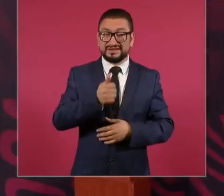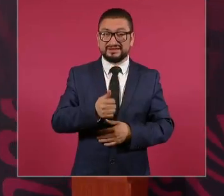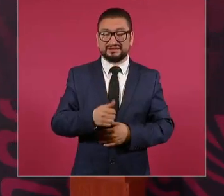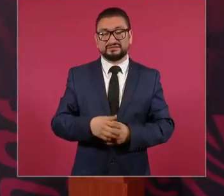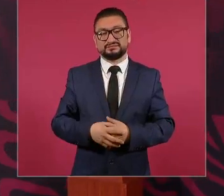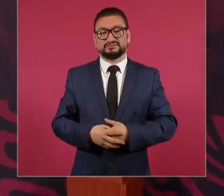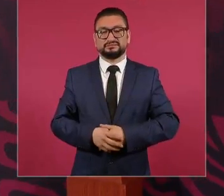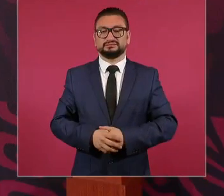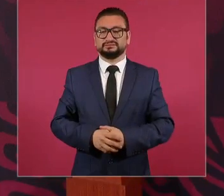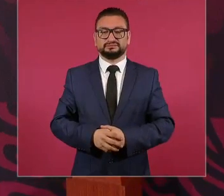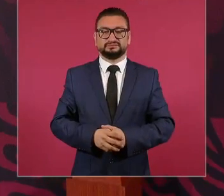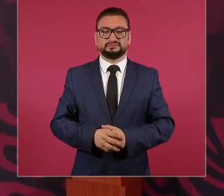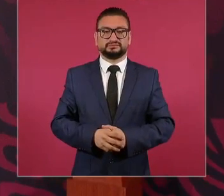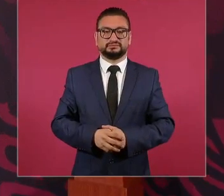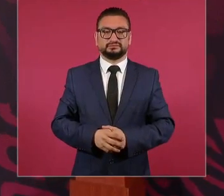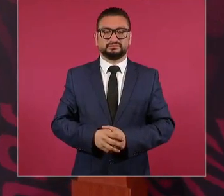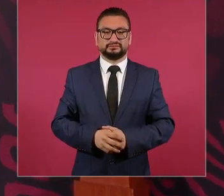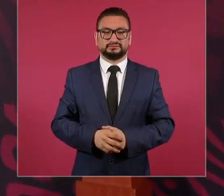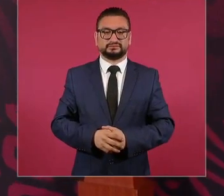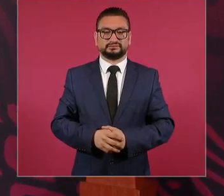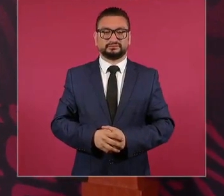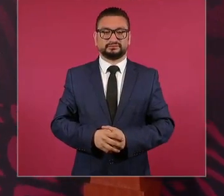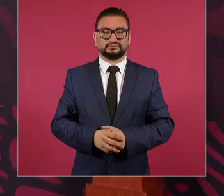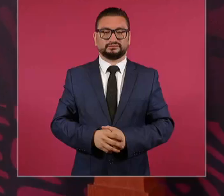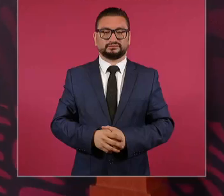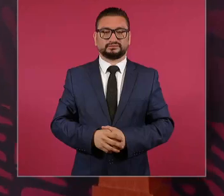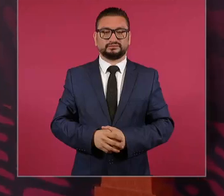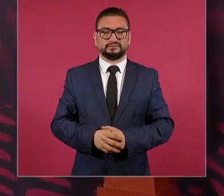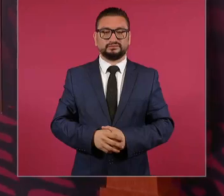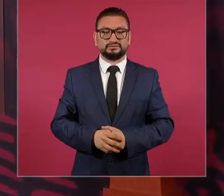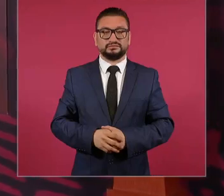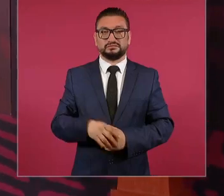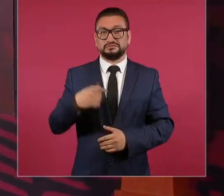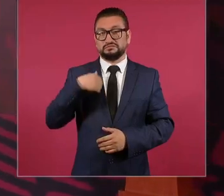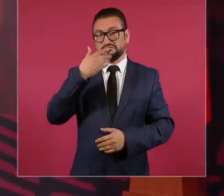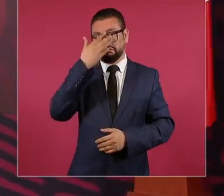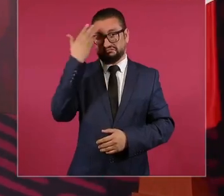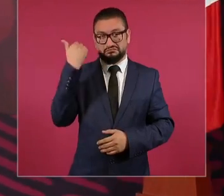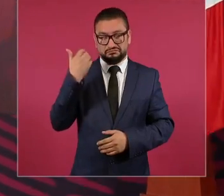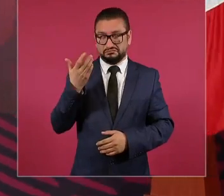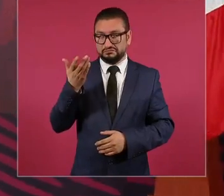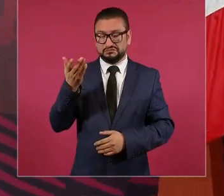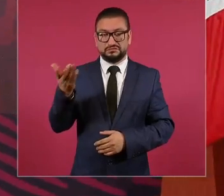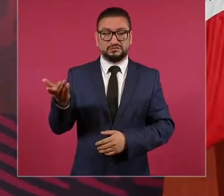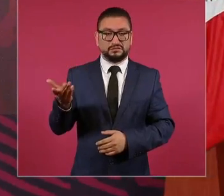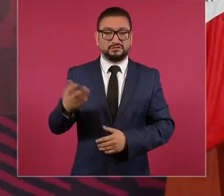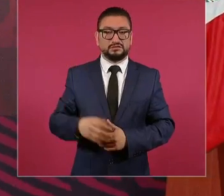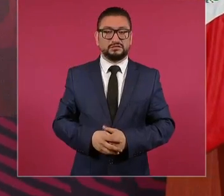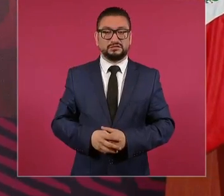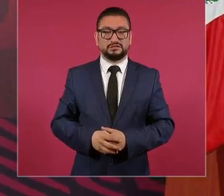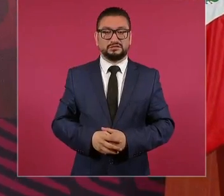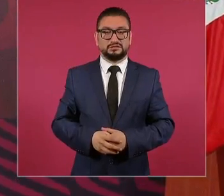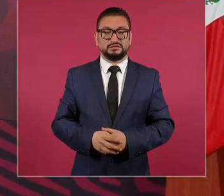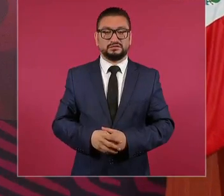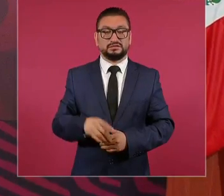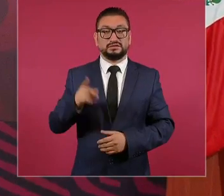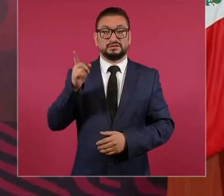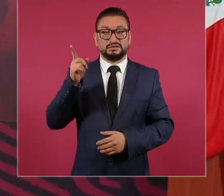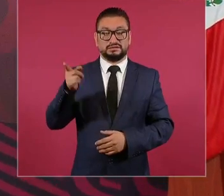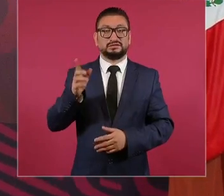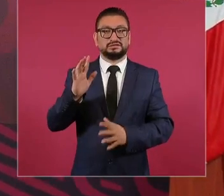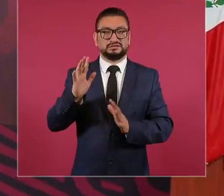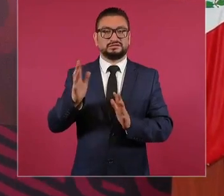ahora tampoco de que ya el